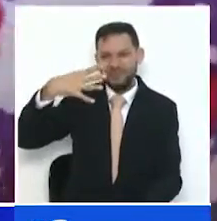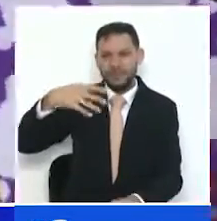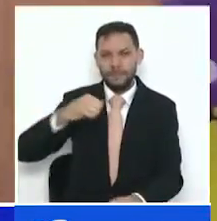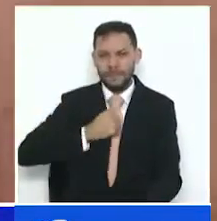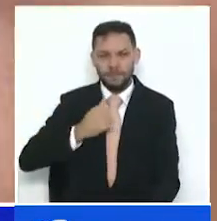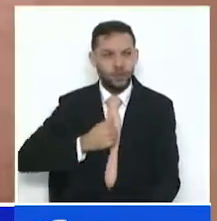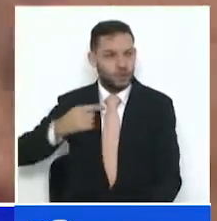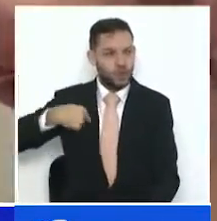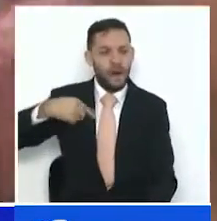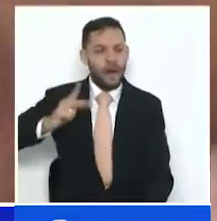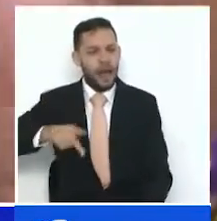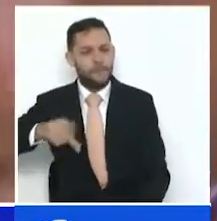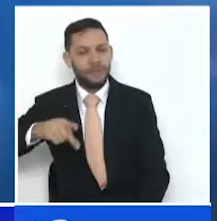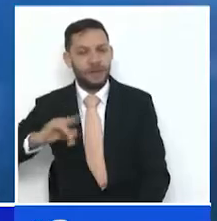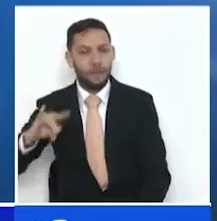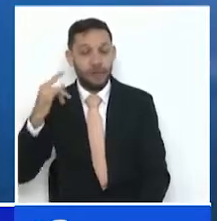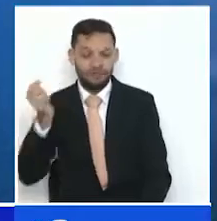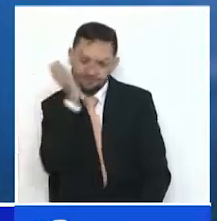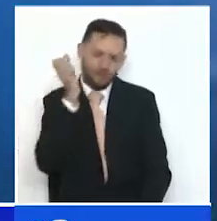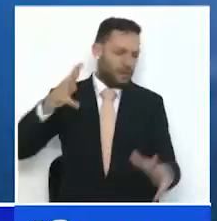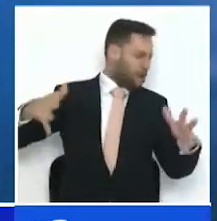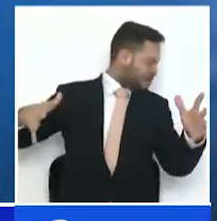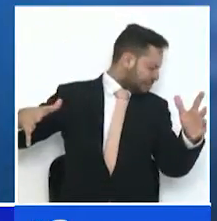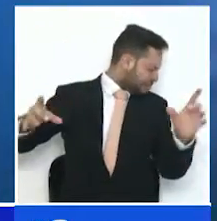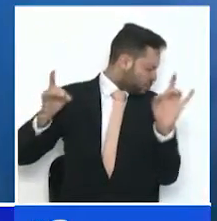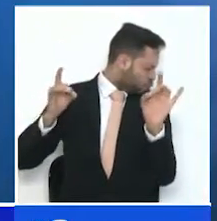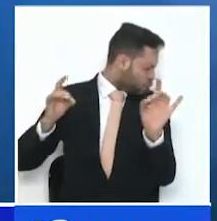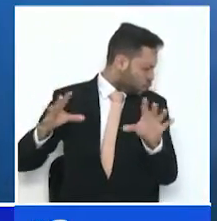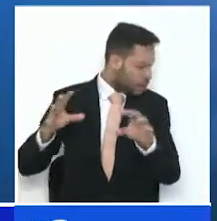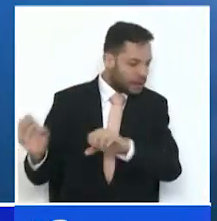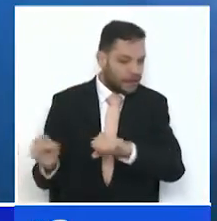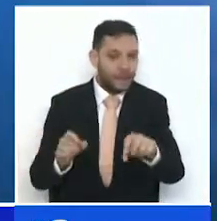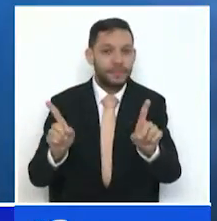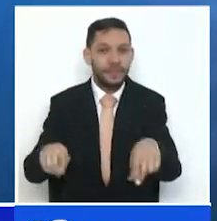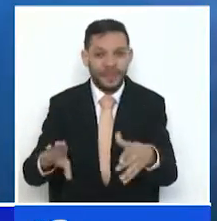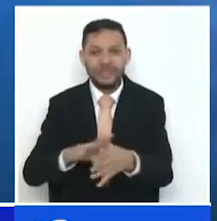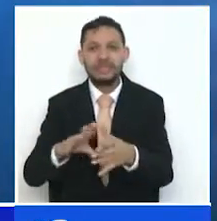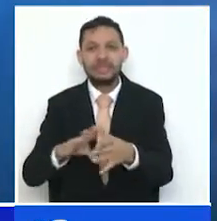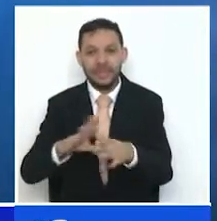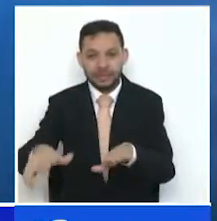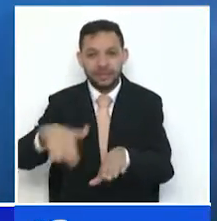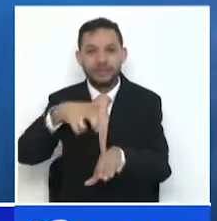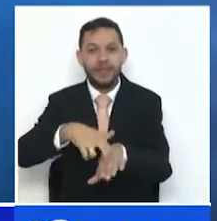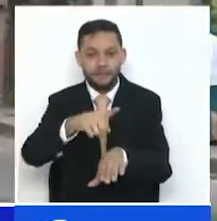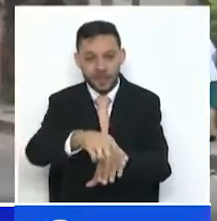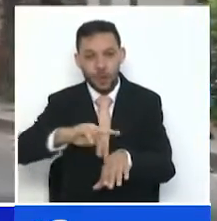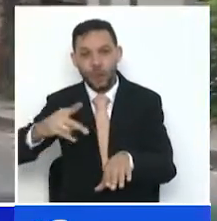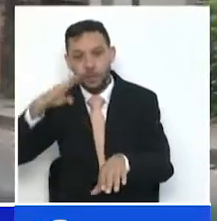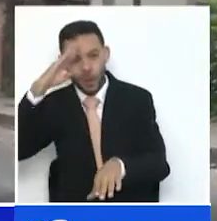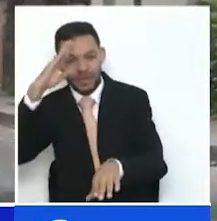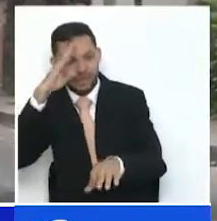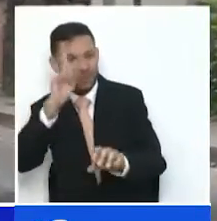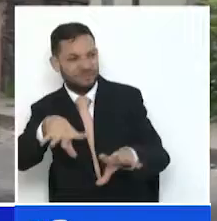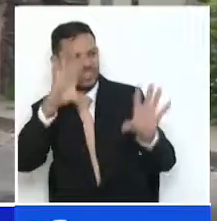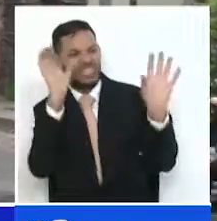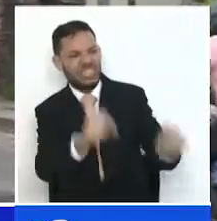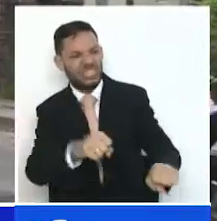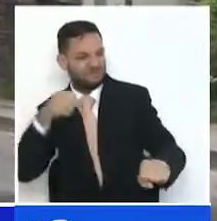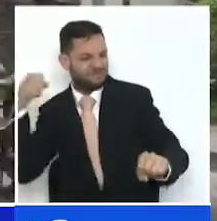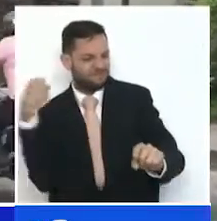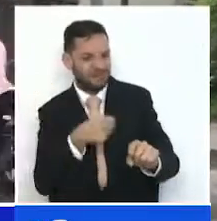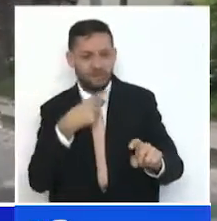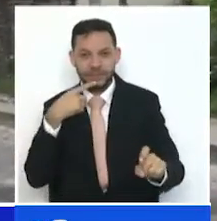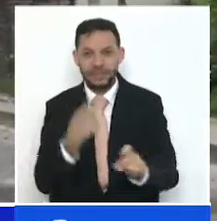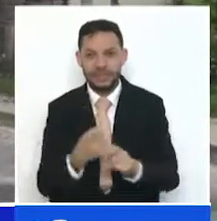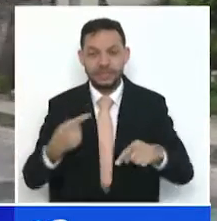golpe. Y ya. Incluso hasta un presunto taxista habría sido agredido por parte de un uniformado. Lo cierto es que el ambiente en la Avenida